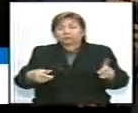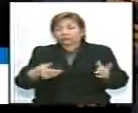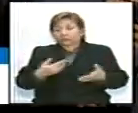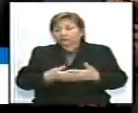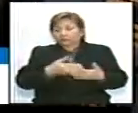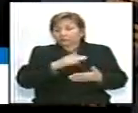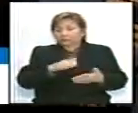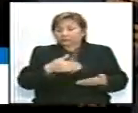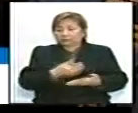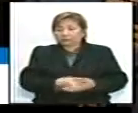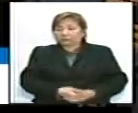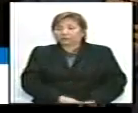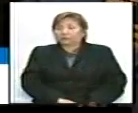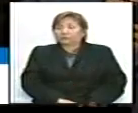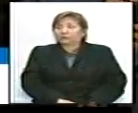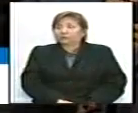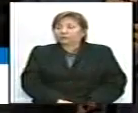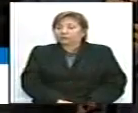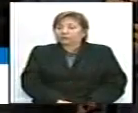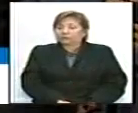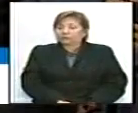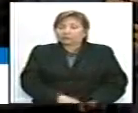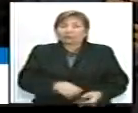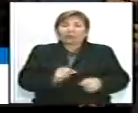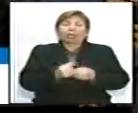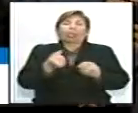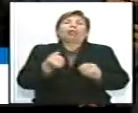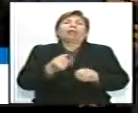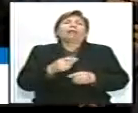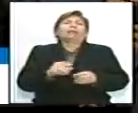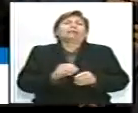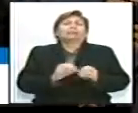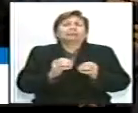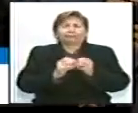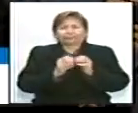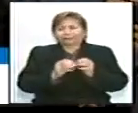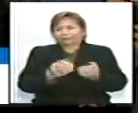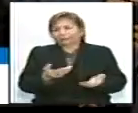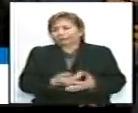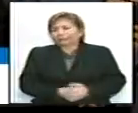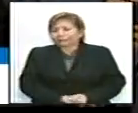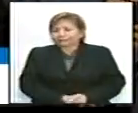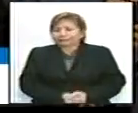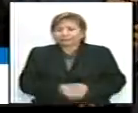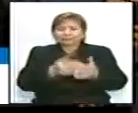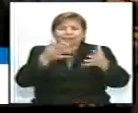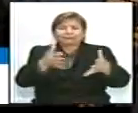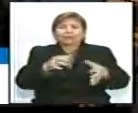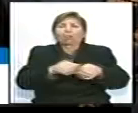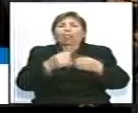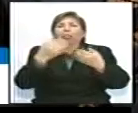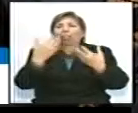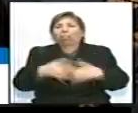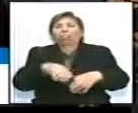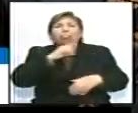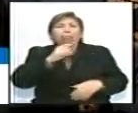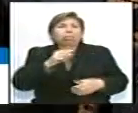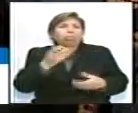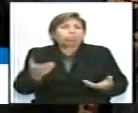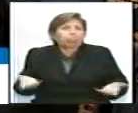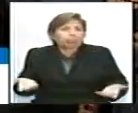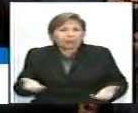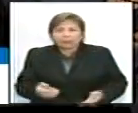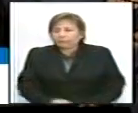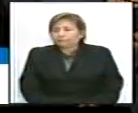todos resultan, se malogran, no se les hace el mantenimiento y quedan en condición de chatarra. Y